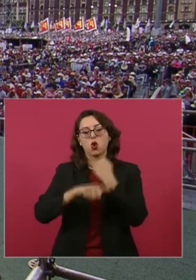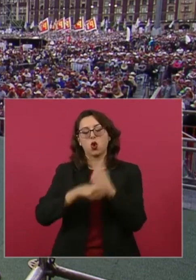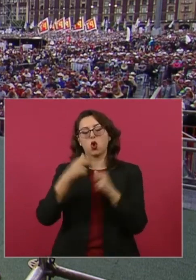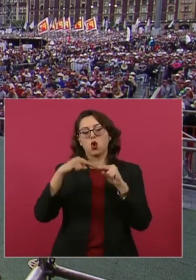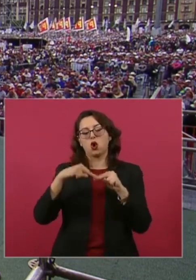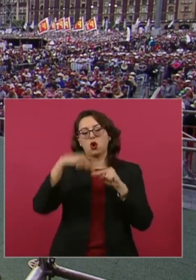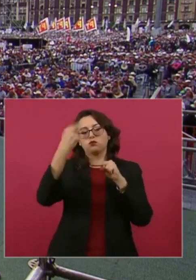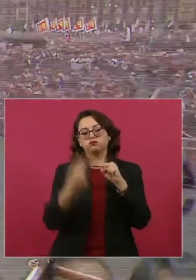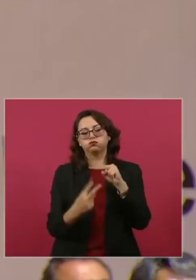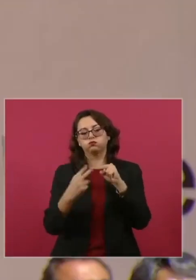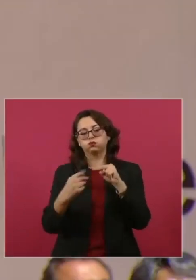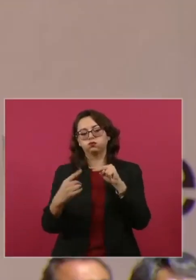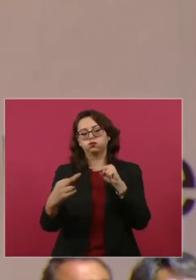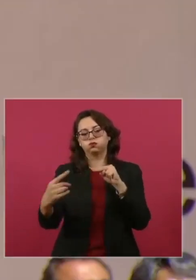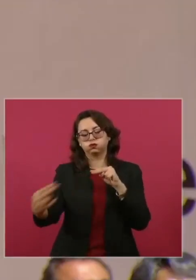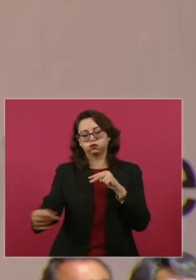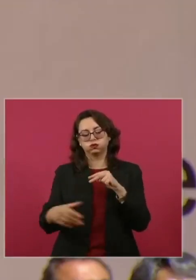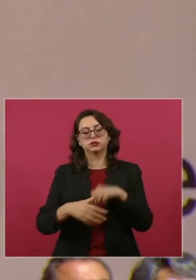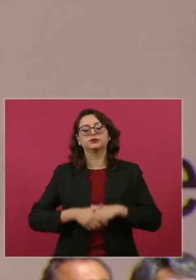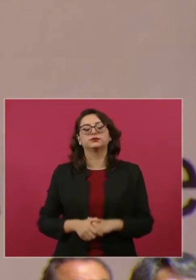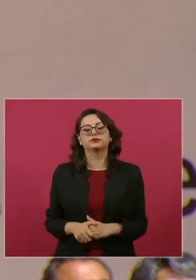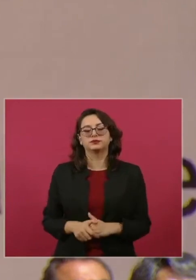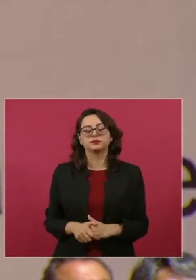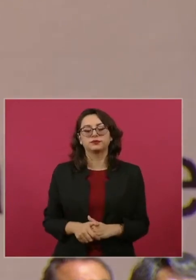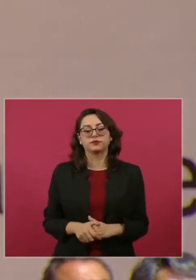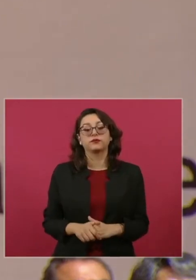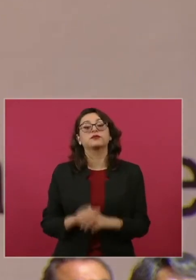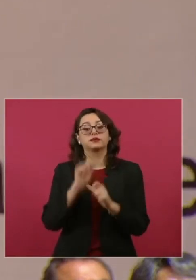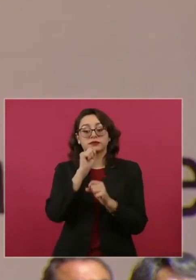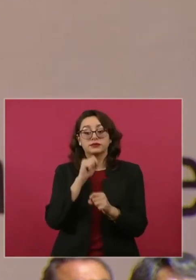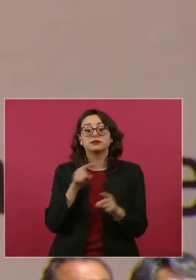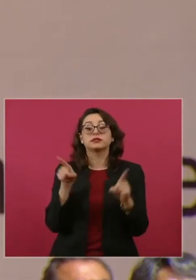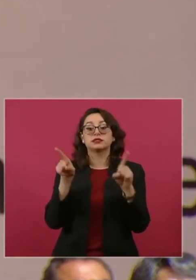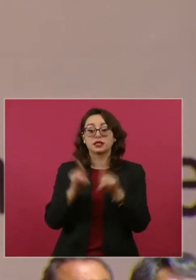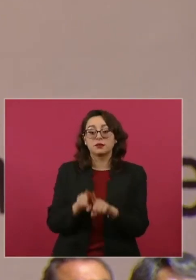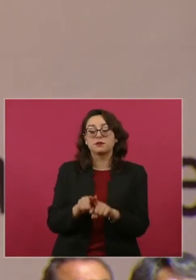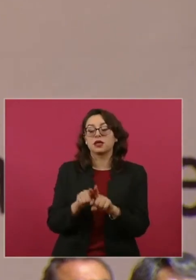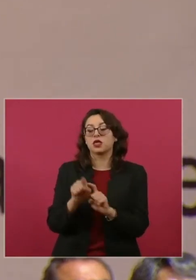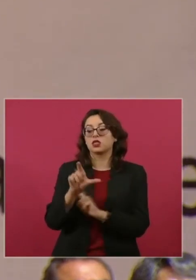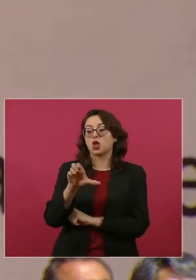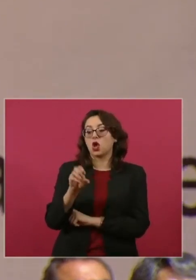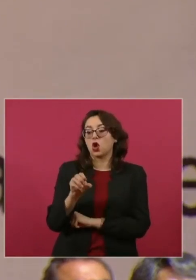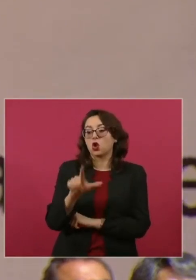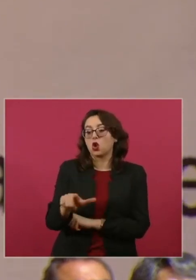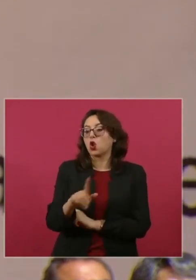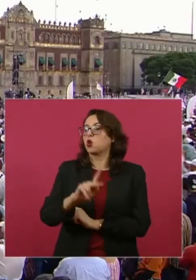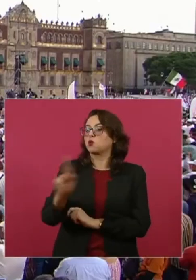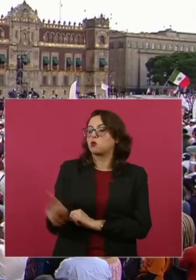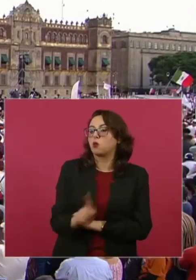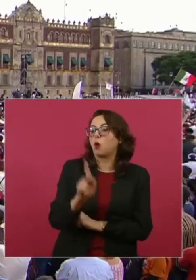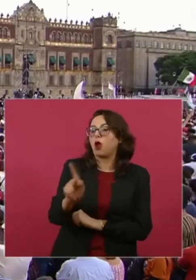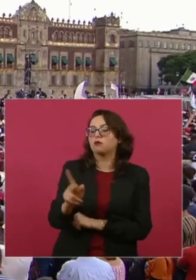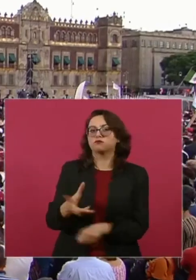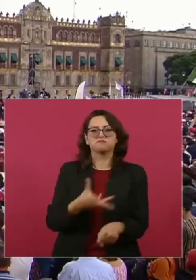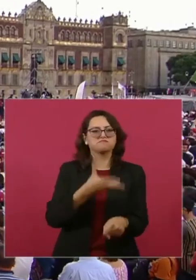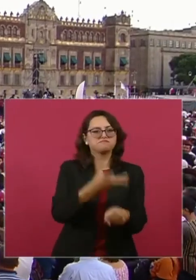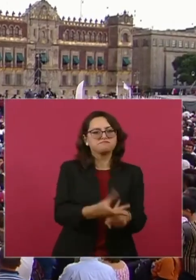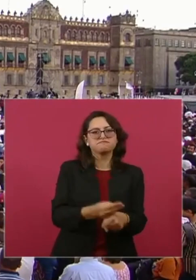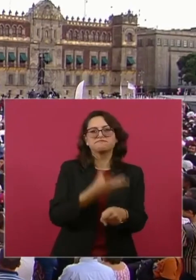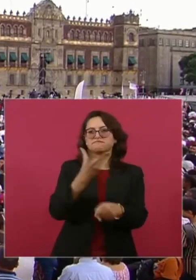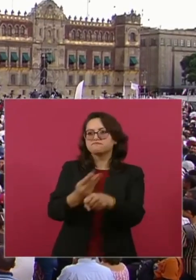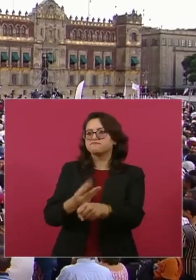deportivas. Además, swimming pools, se han mejorado so colonias y pueblos con la construcción y